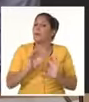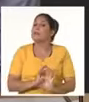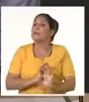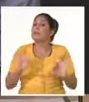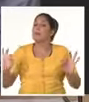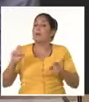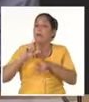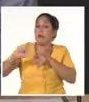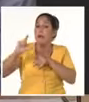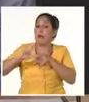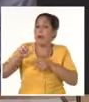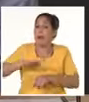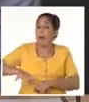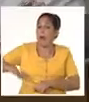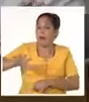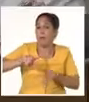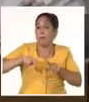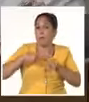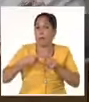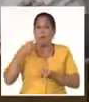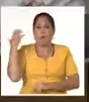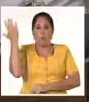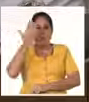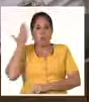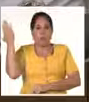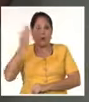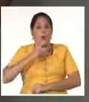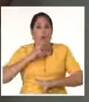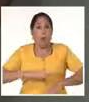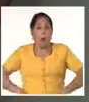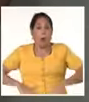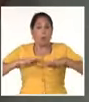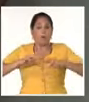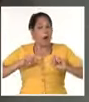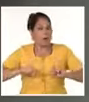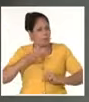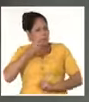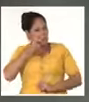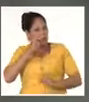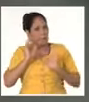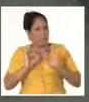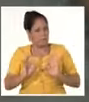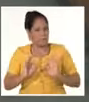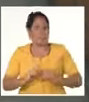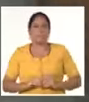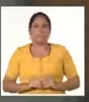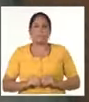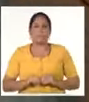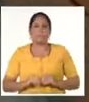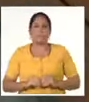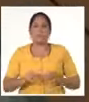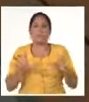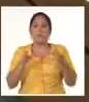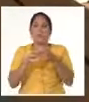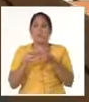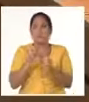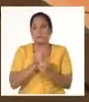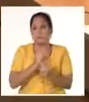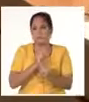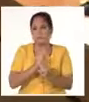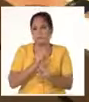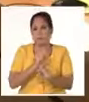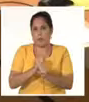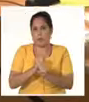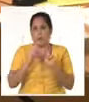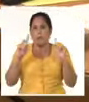afectadas por el huracán Oscar Este es un reporte de un equipo de estudios Revolución